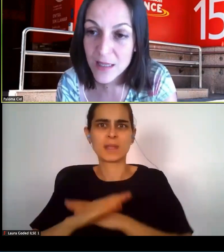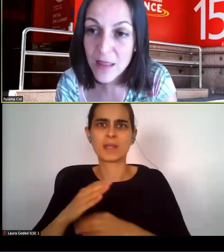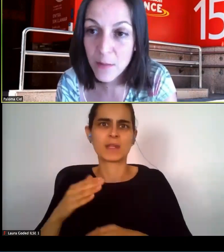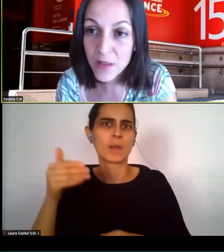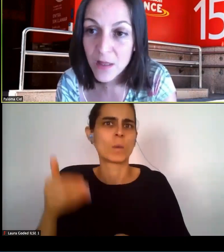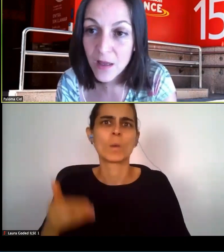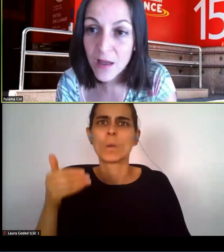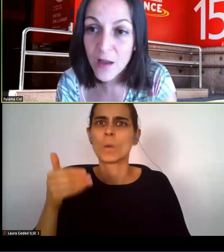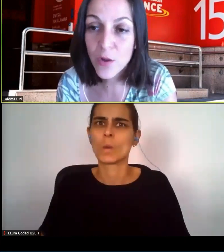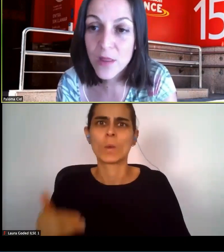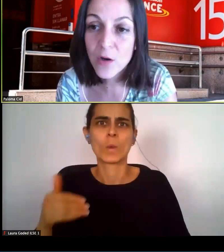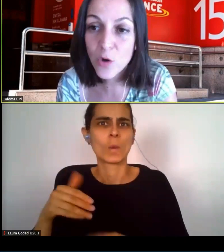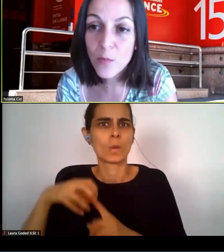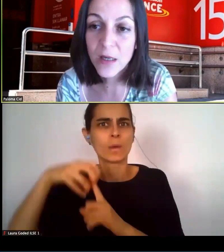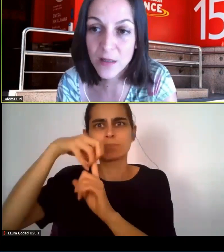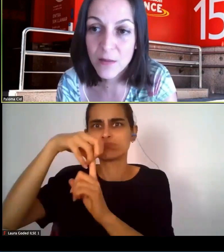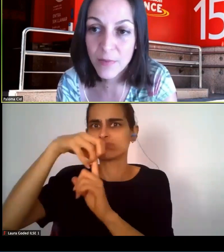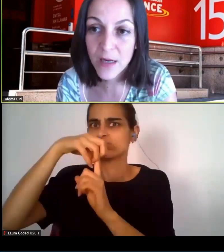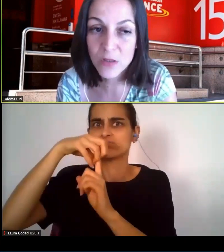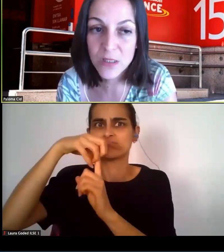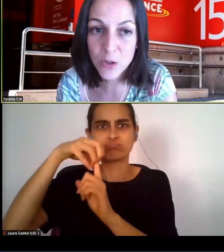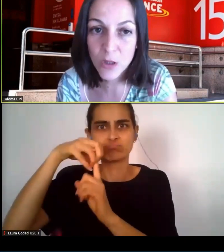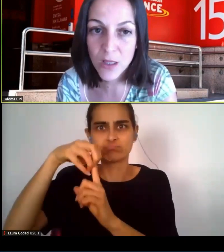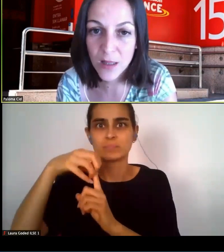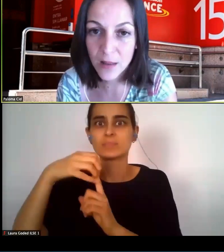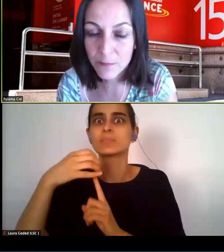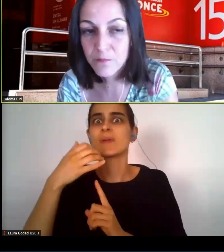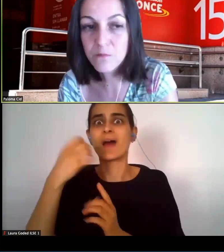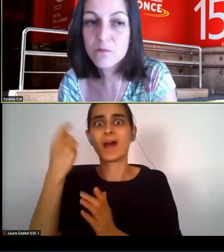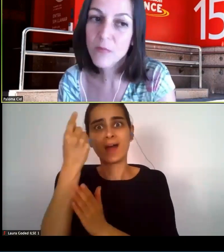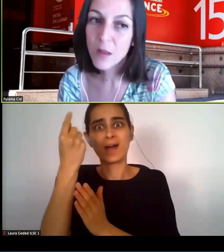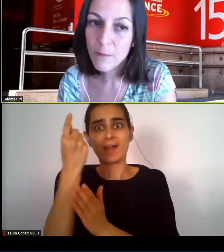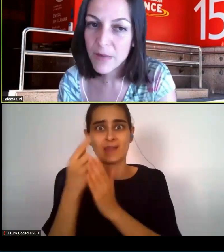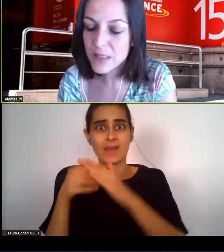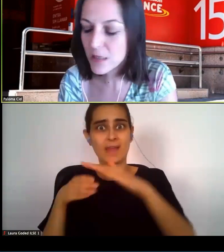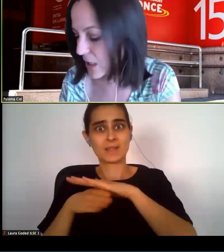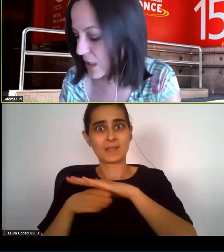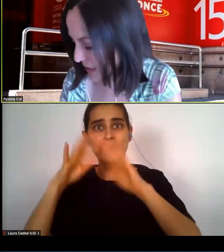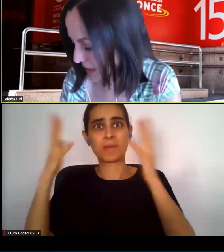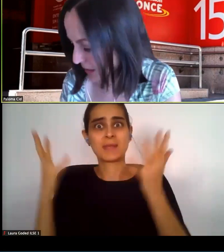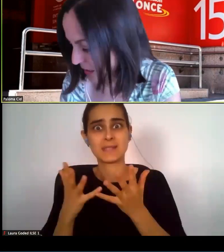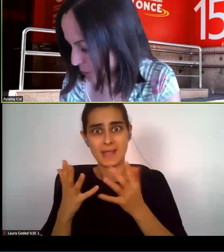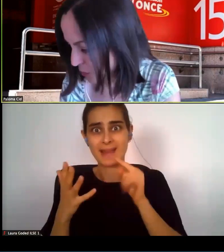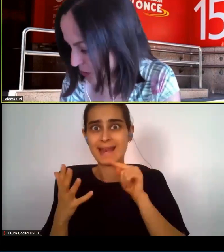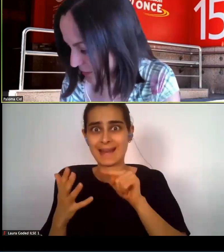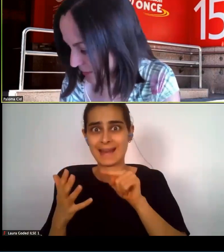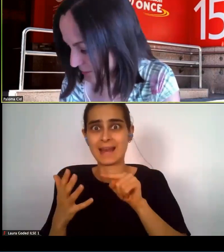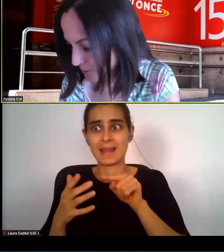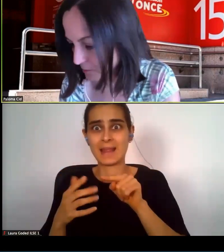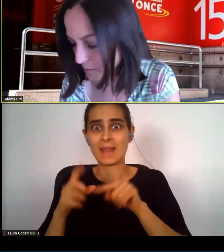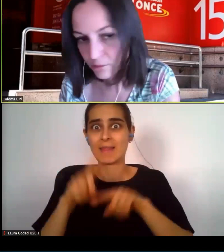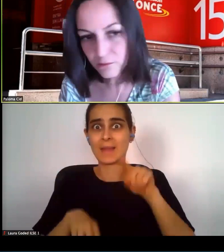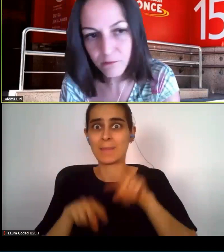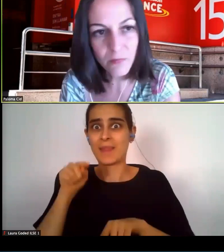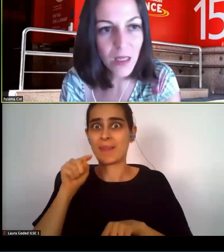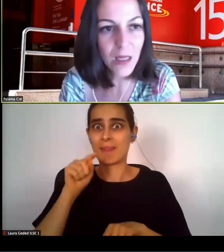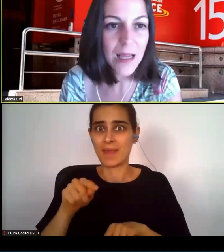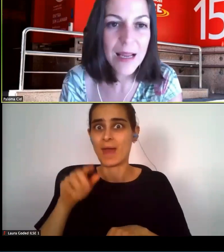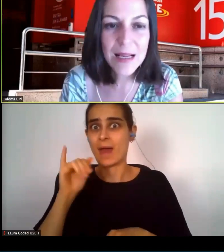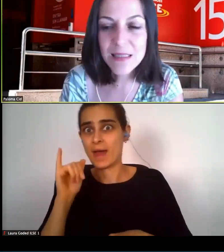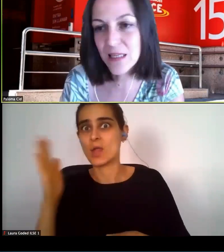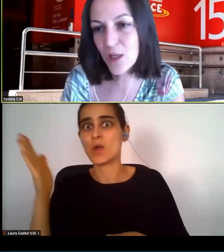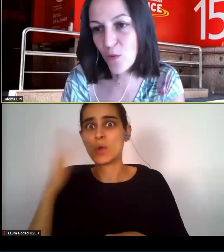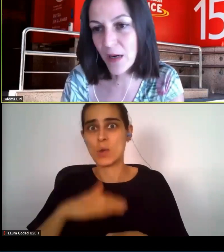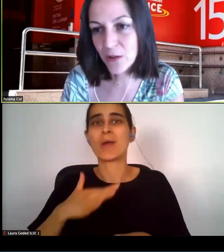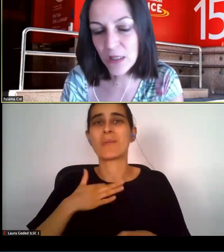De ella depende que puedan o no participar en nuestra sociedad. Pasamos a la siguiente diapositiva.